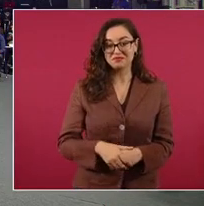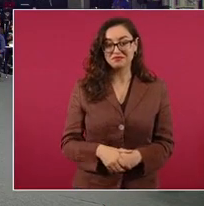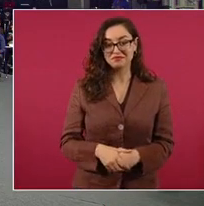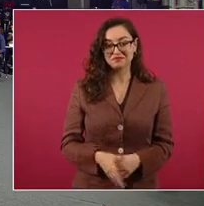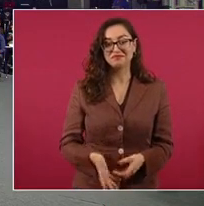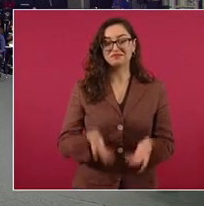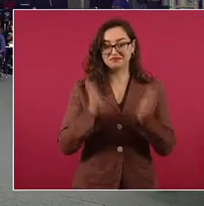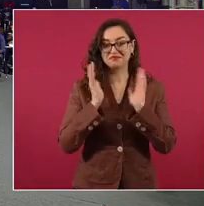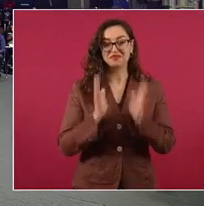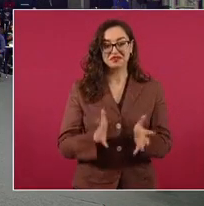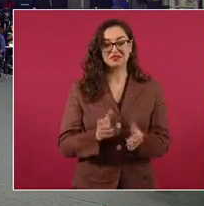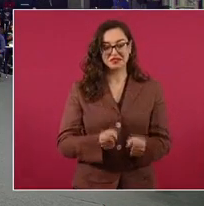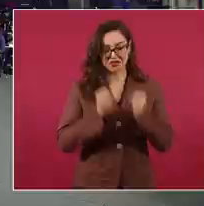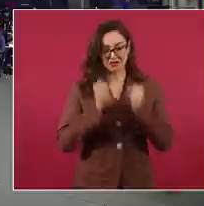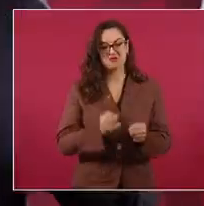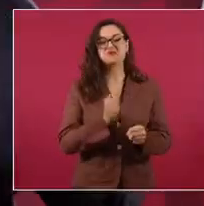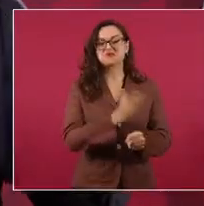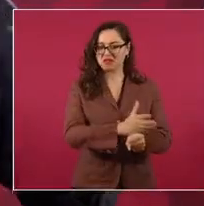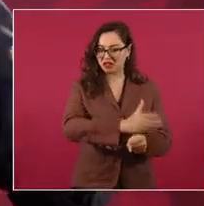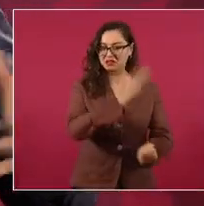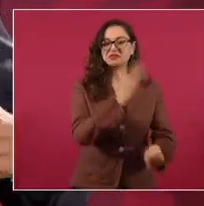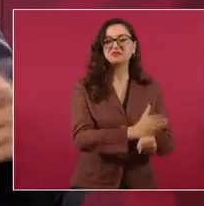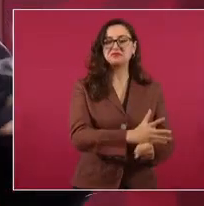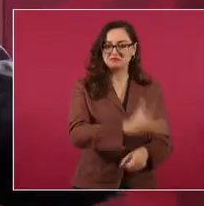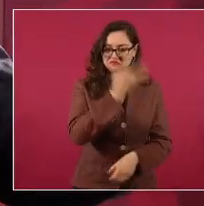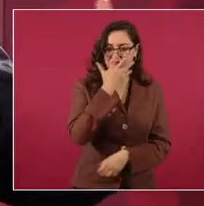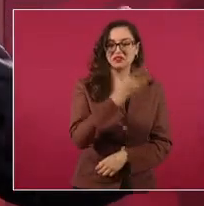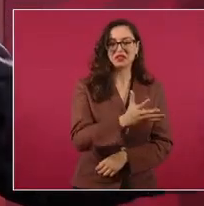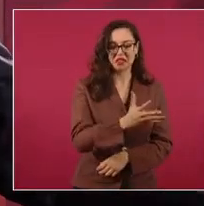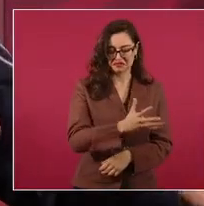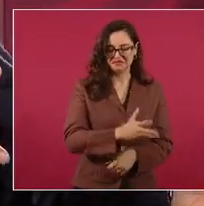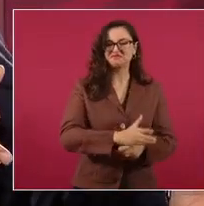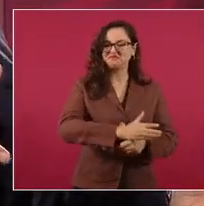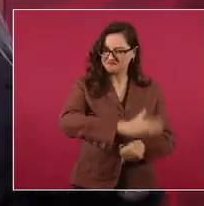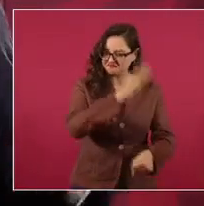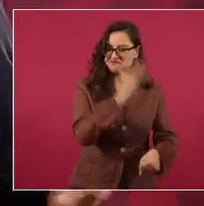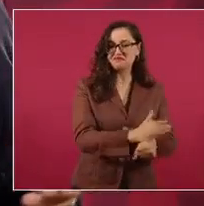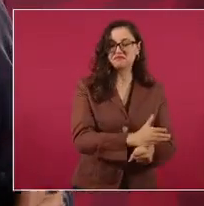Lo más complicado es